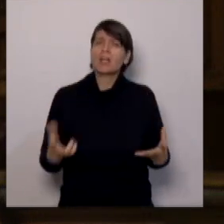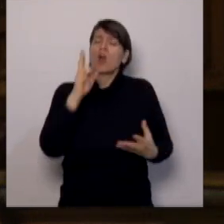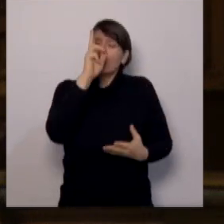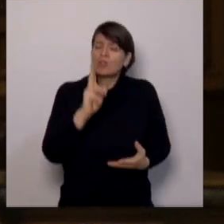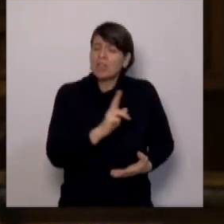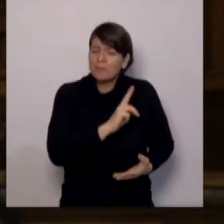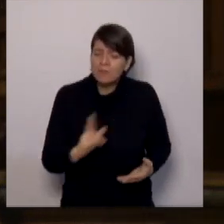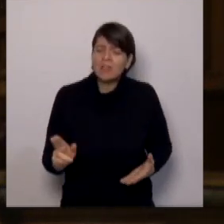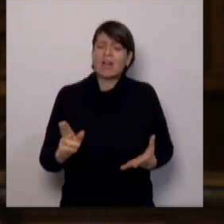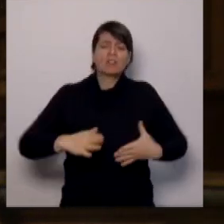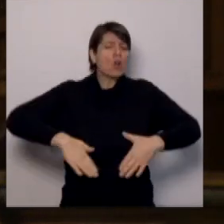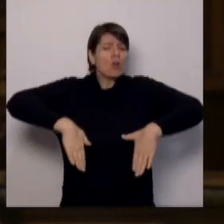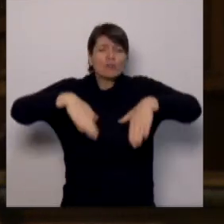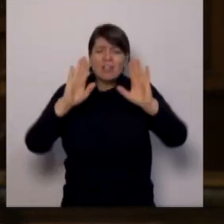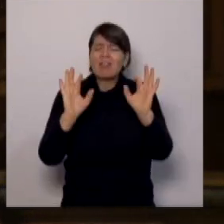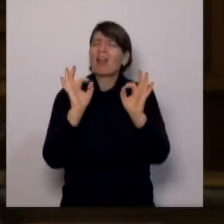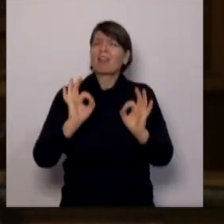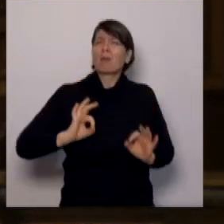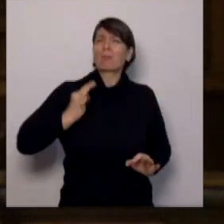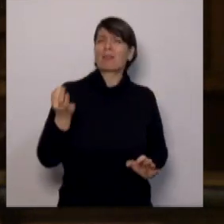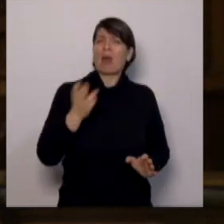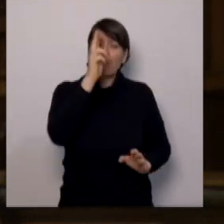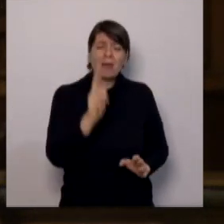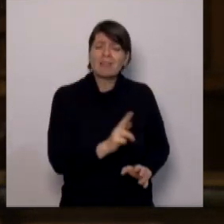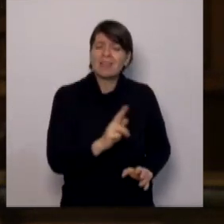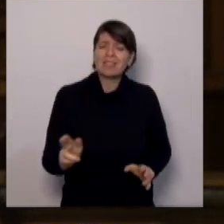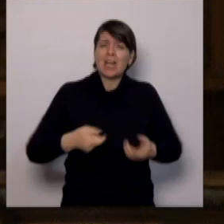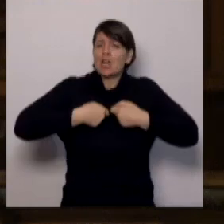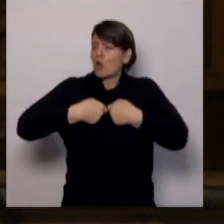santificas, los llenas de vida, los bendices y